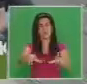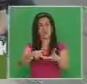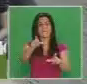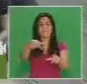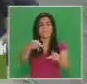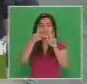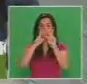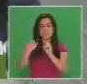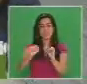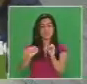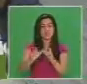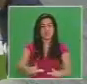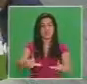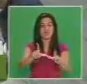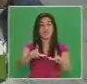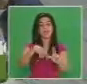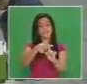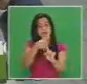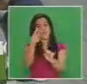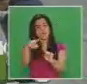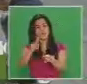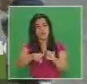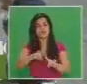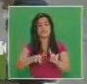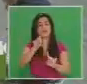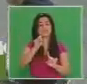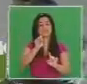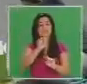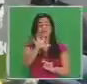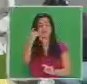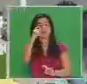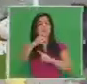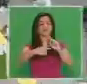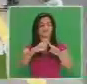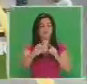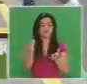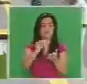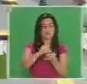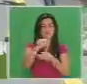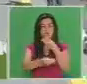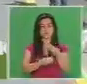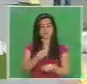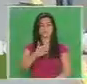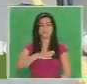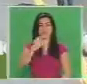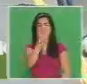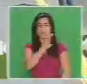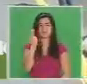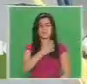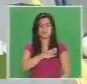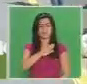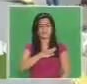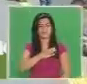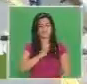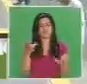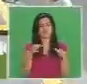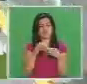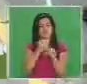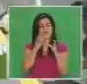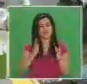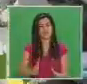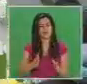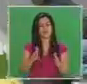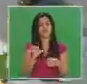bueno, y muchas otras cosas más que vamos a estar abordando cada 15 días. Es un compromiso de nosotros como trabajadores de un ente público y